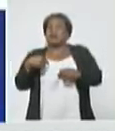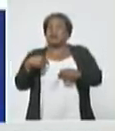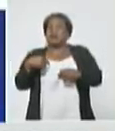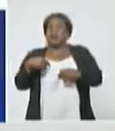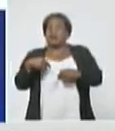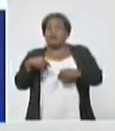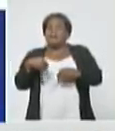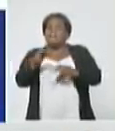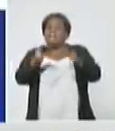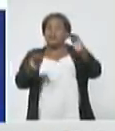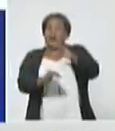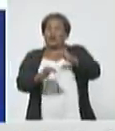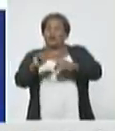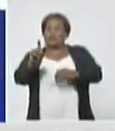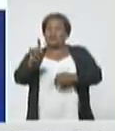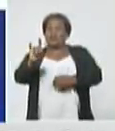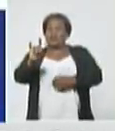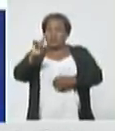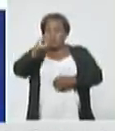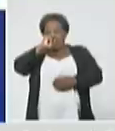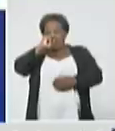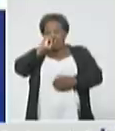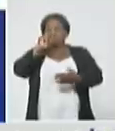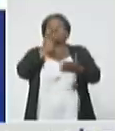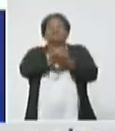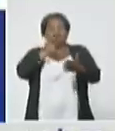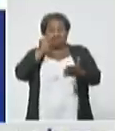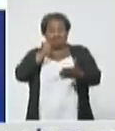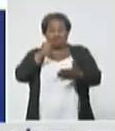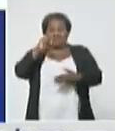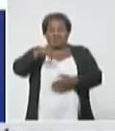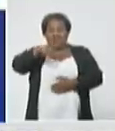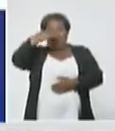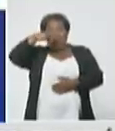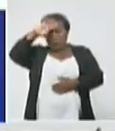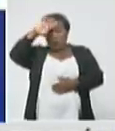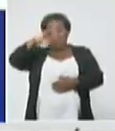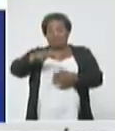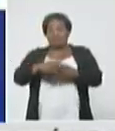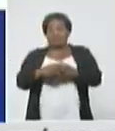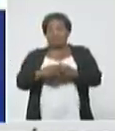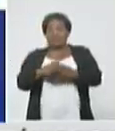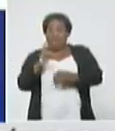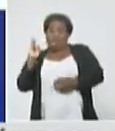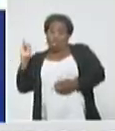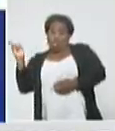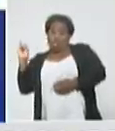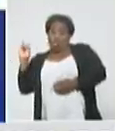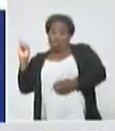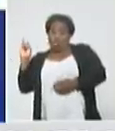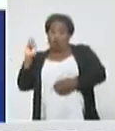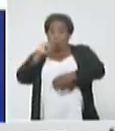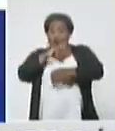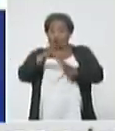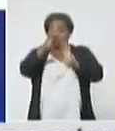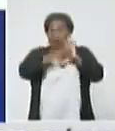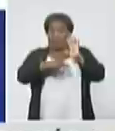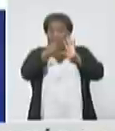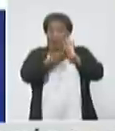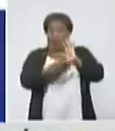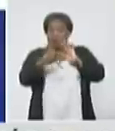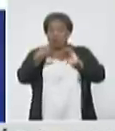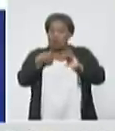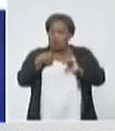de 19 años que se han confirmado en nuestro país. Y yo me detuve en esto porque